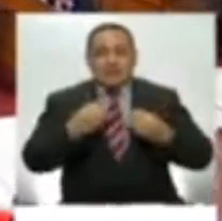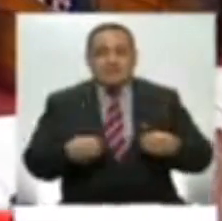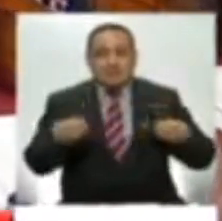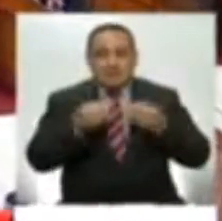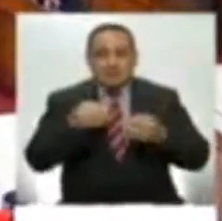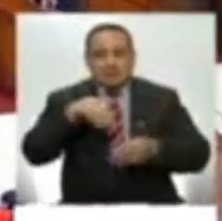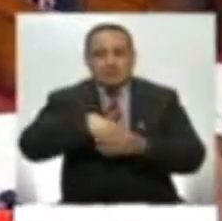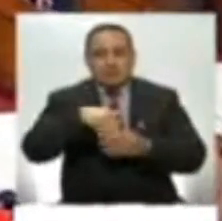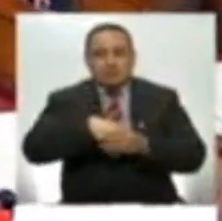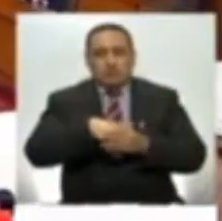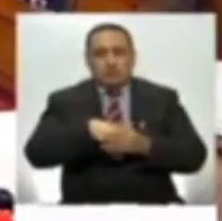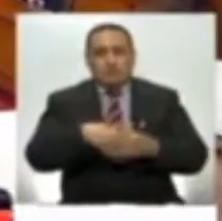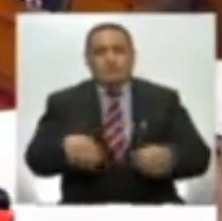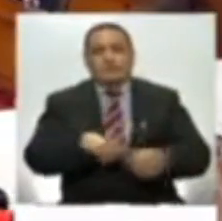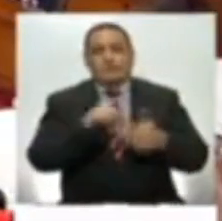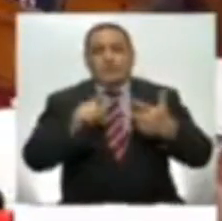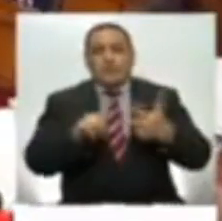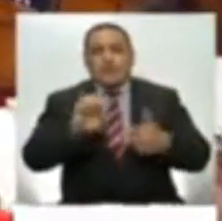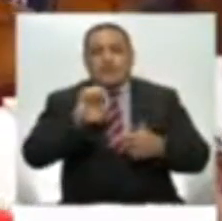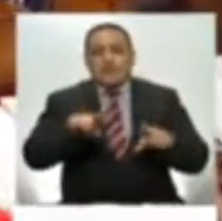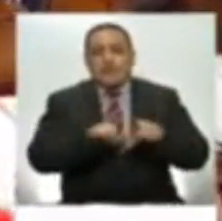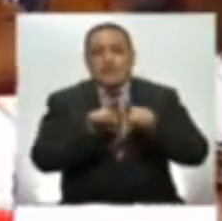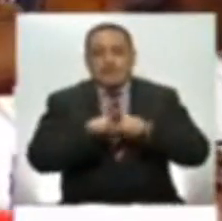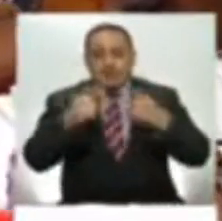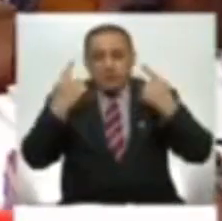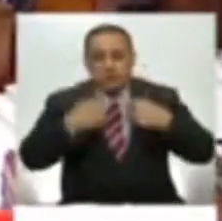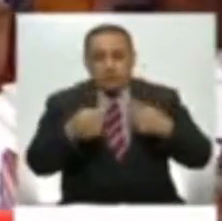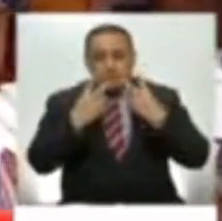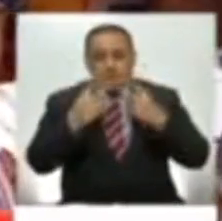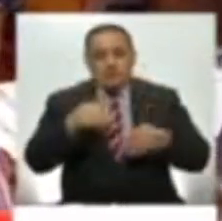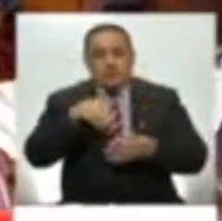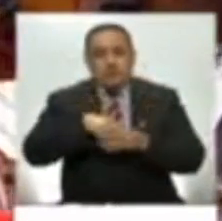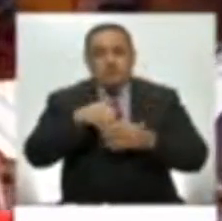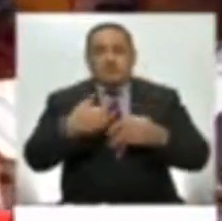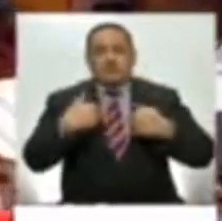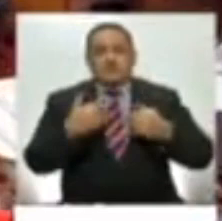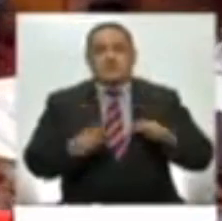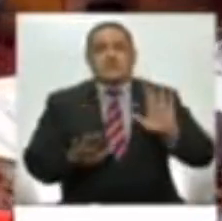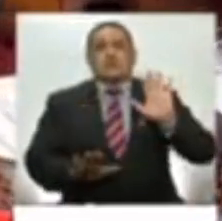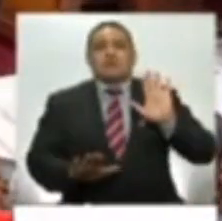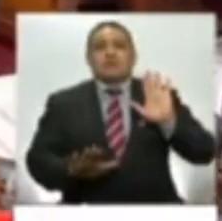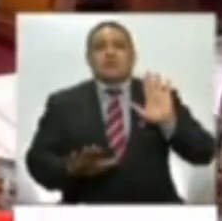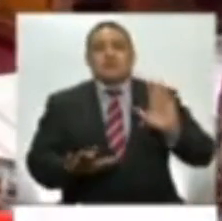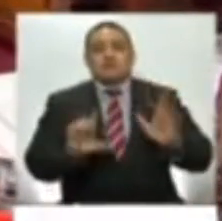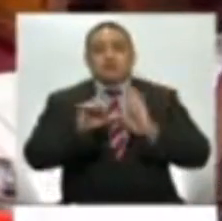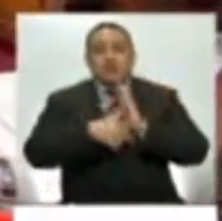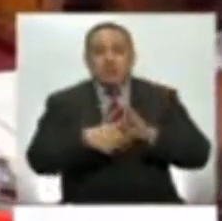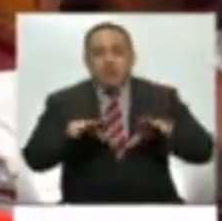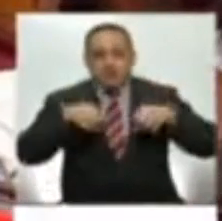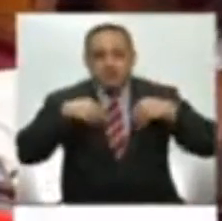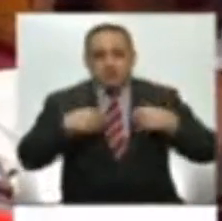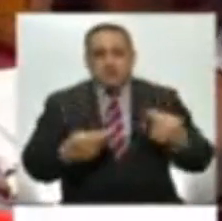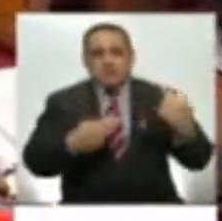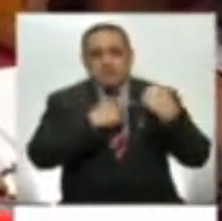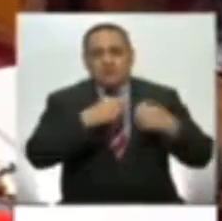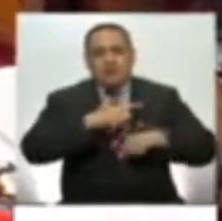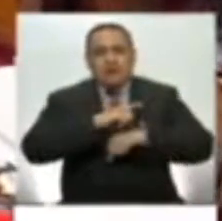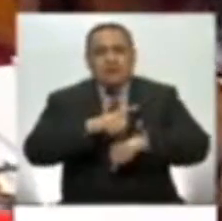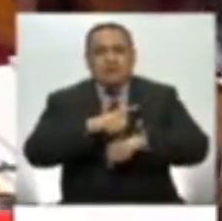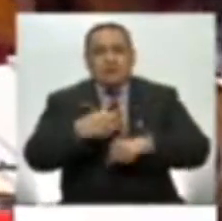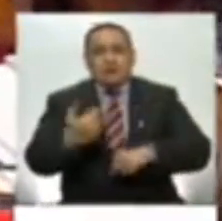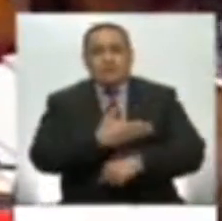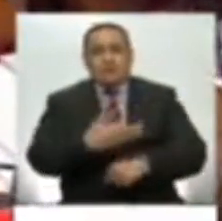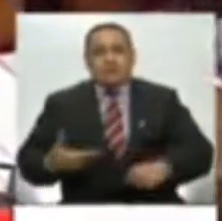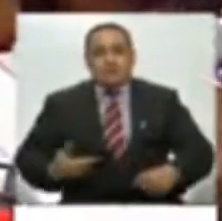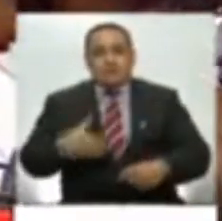mayor votación. Inciso E. A continuación, los candidatos elegidos prestan juramento y asumen sus funciones de inmediato. El